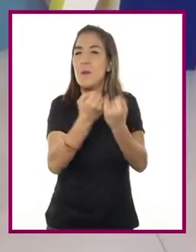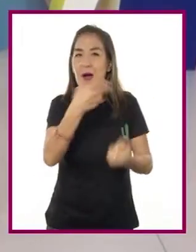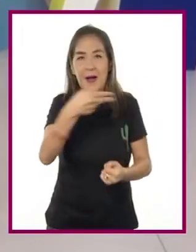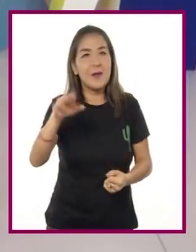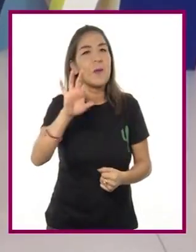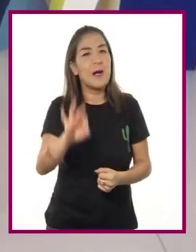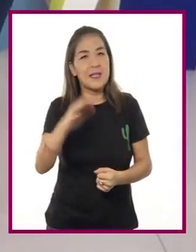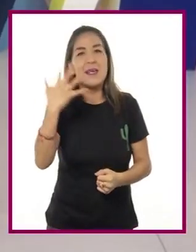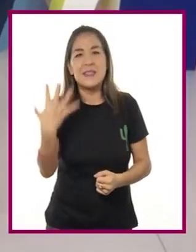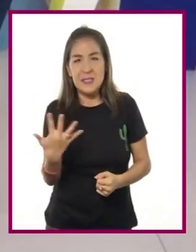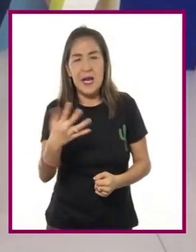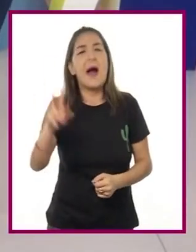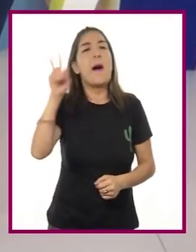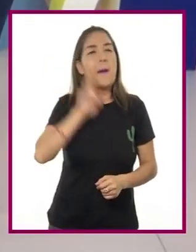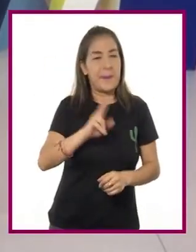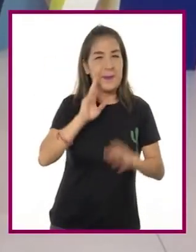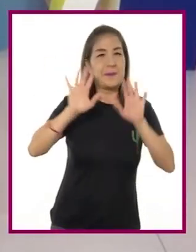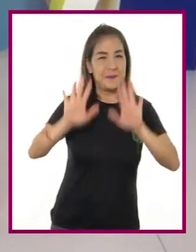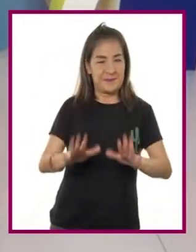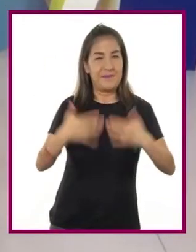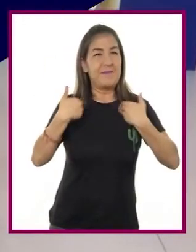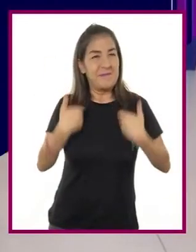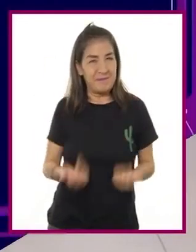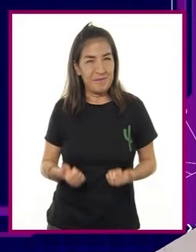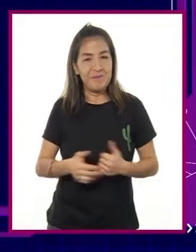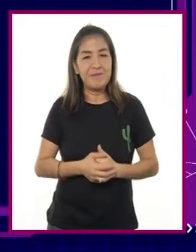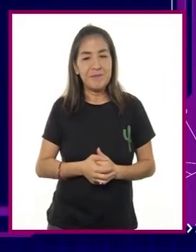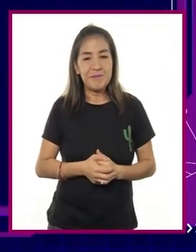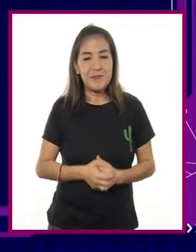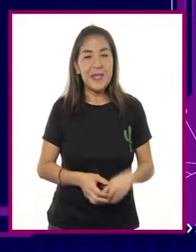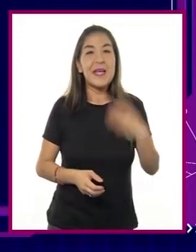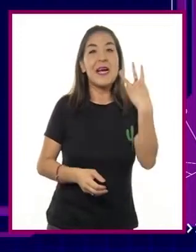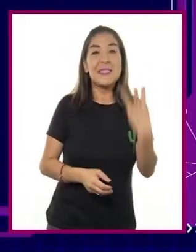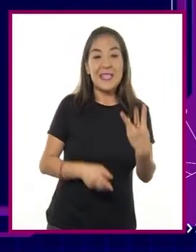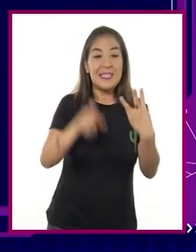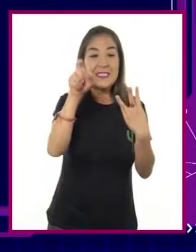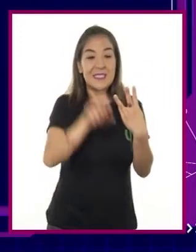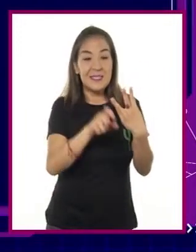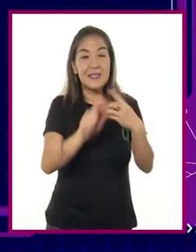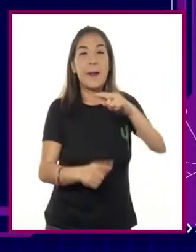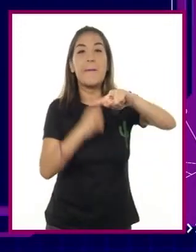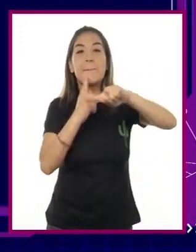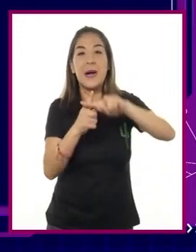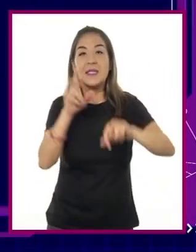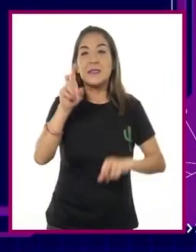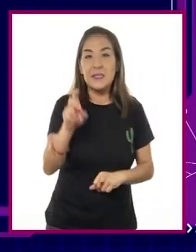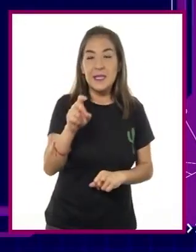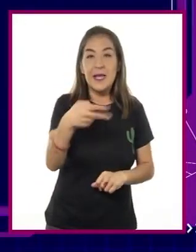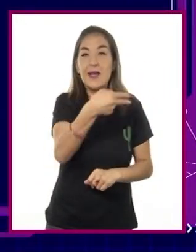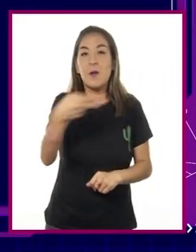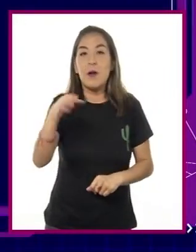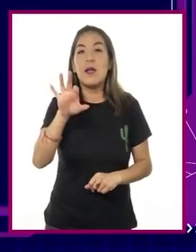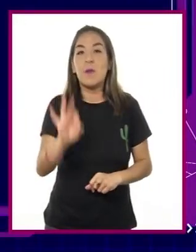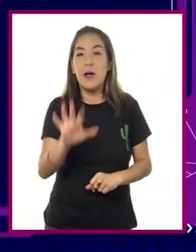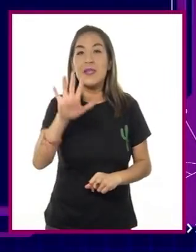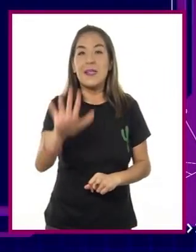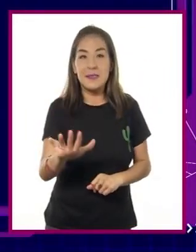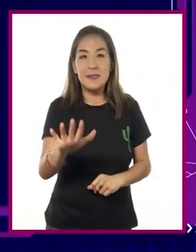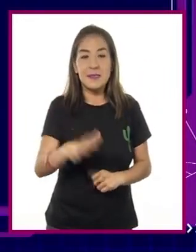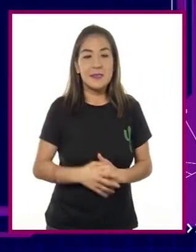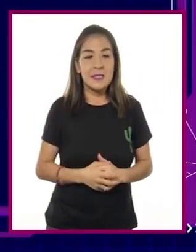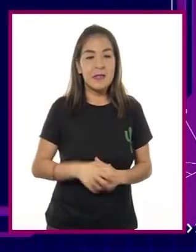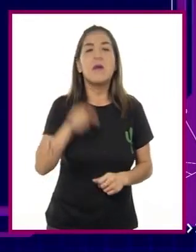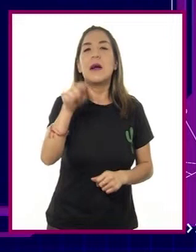45. A ver si entendí bien. Como 3x más 30 es igual a 45, es una